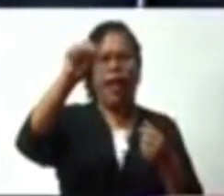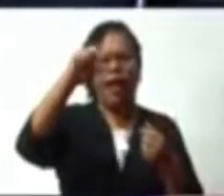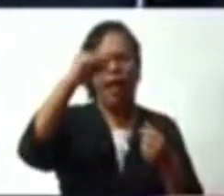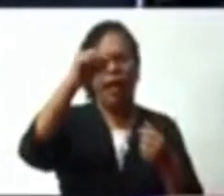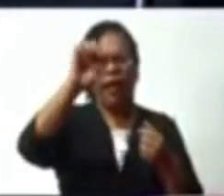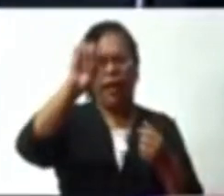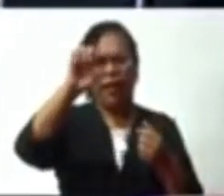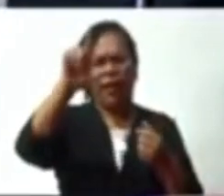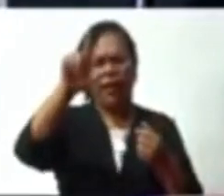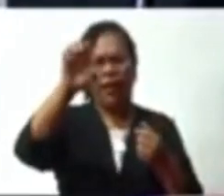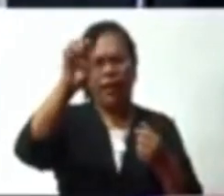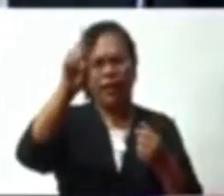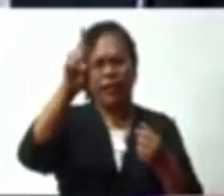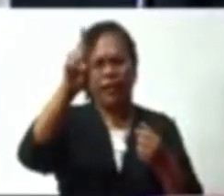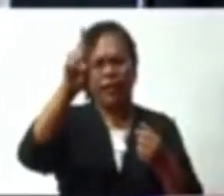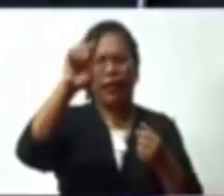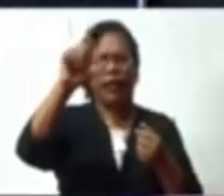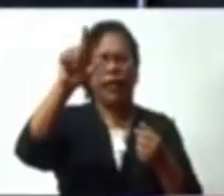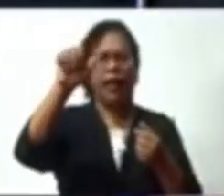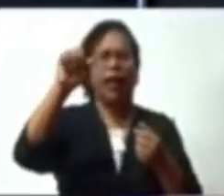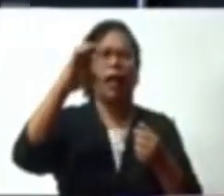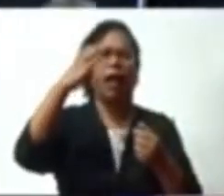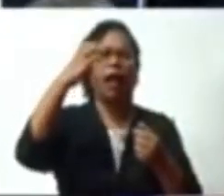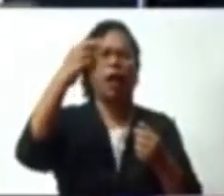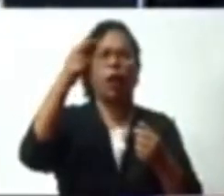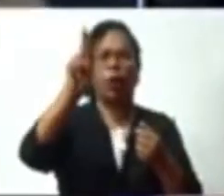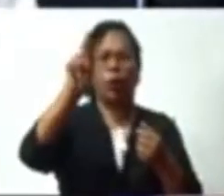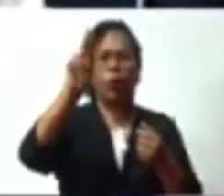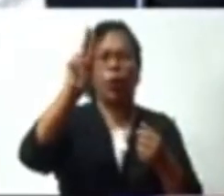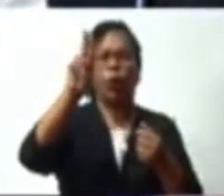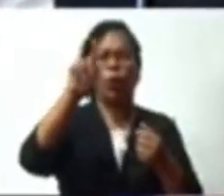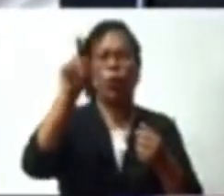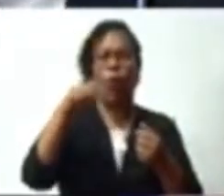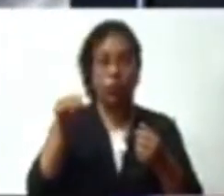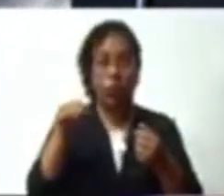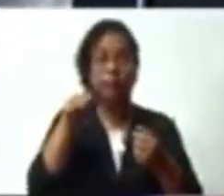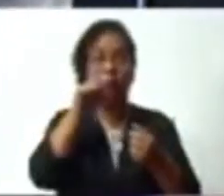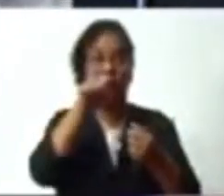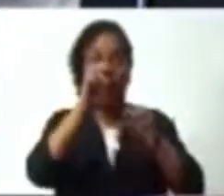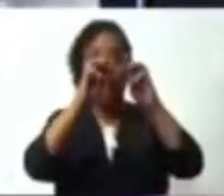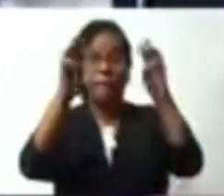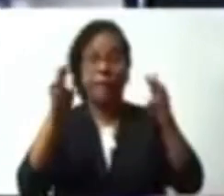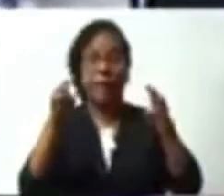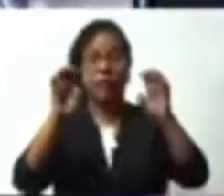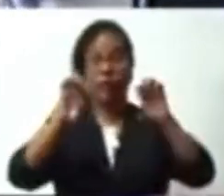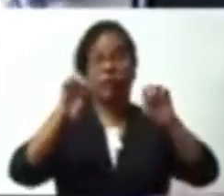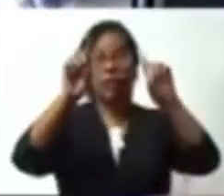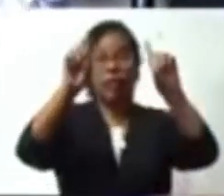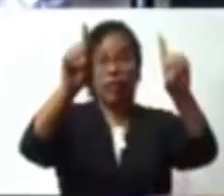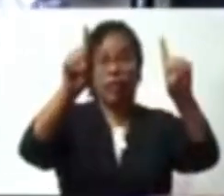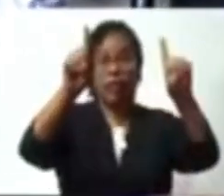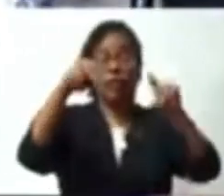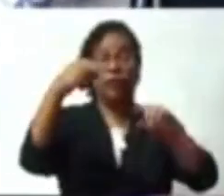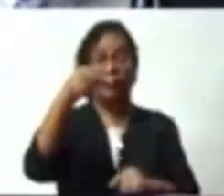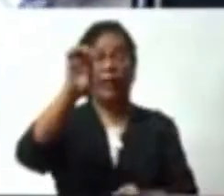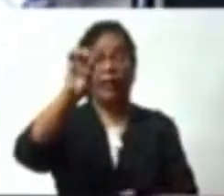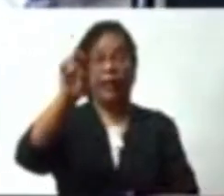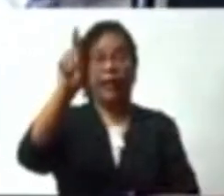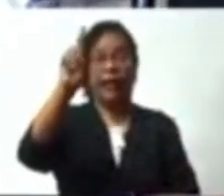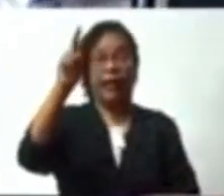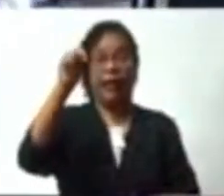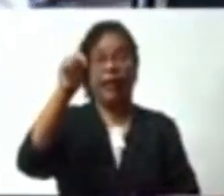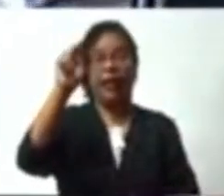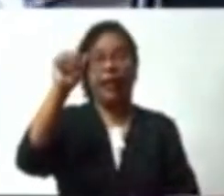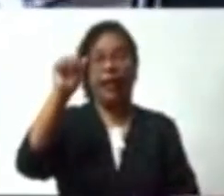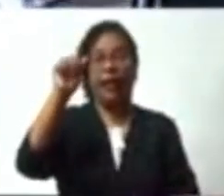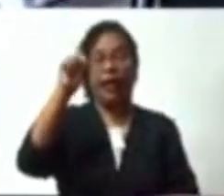al ministro de Educación, el compañero Ángel Hernández, por esta fiesta